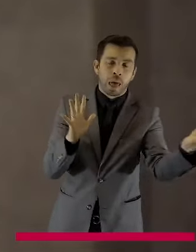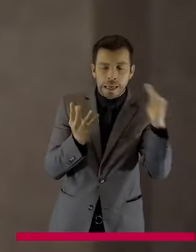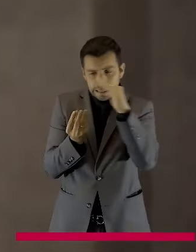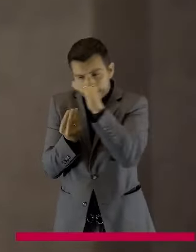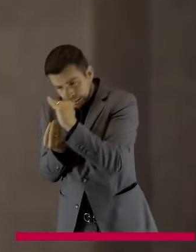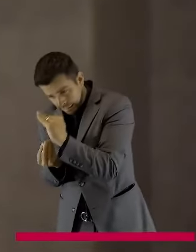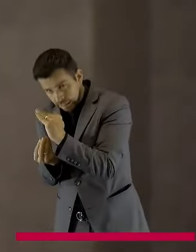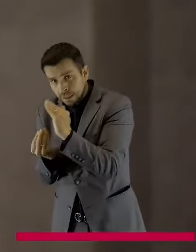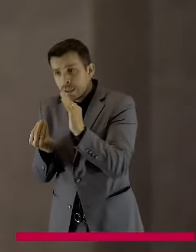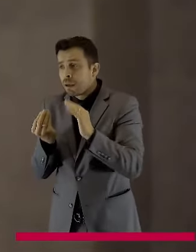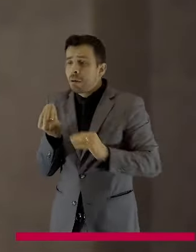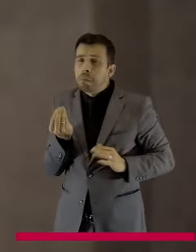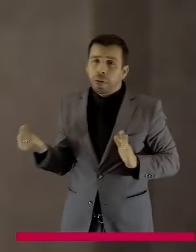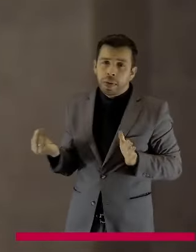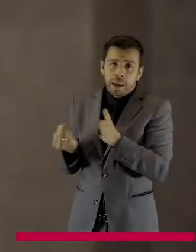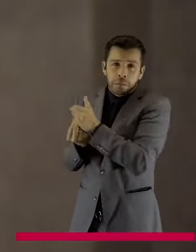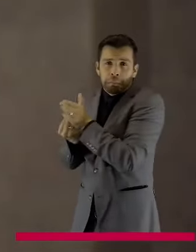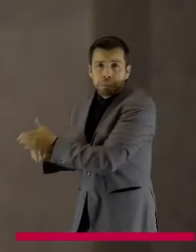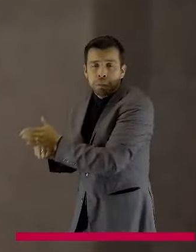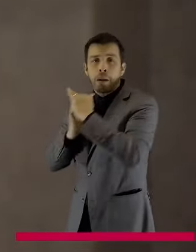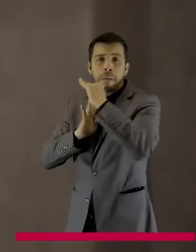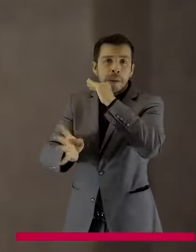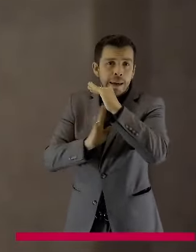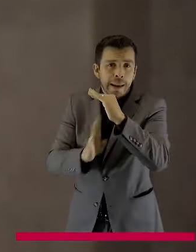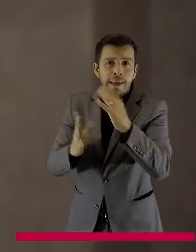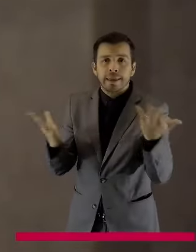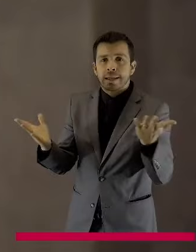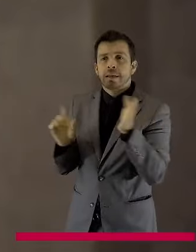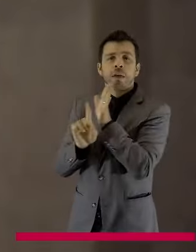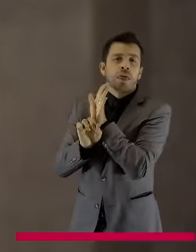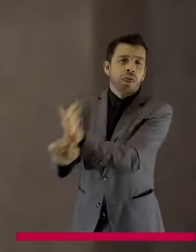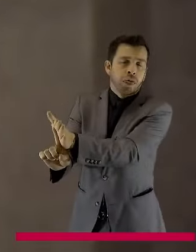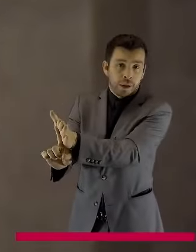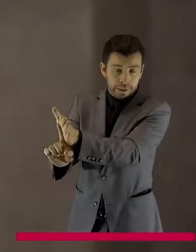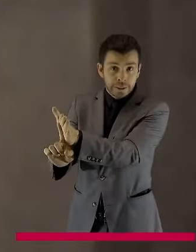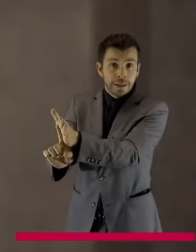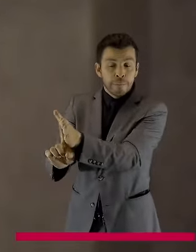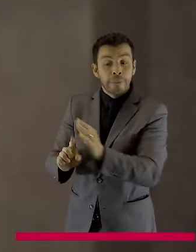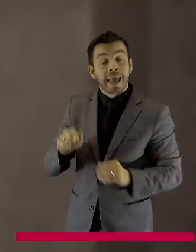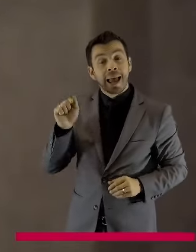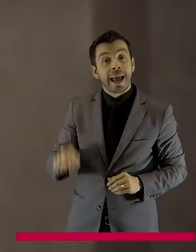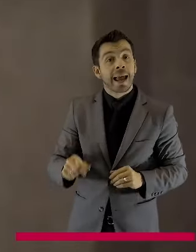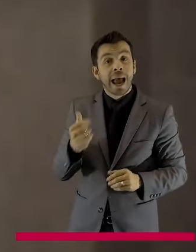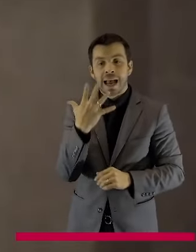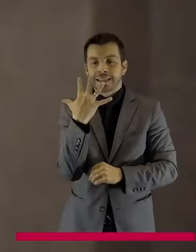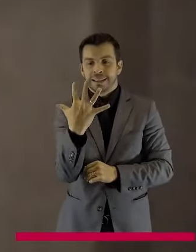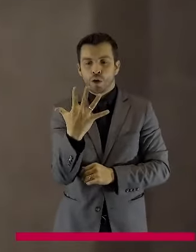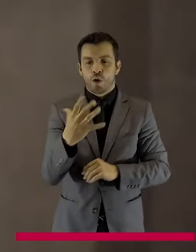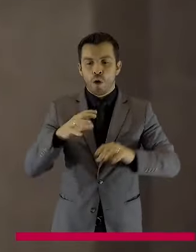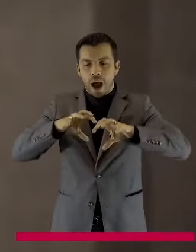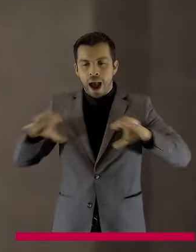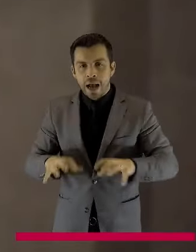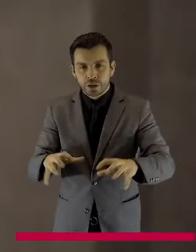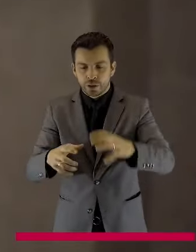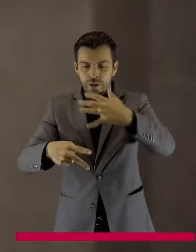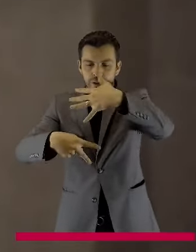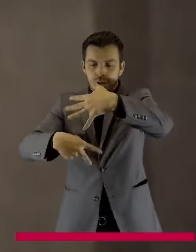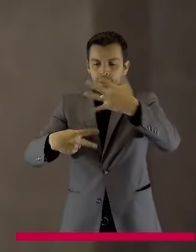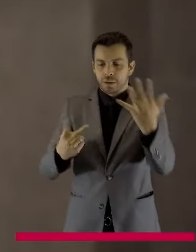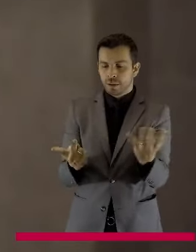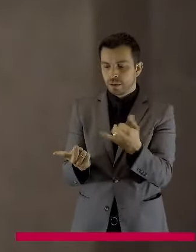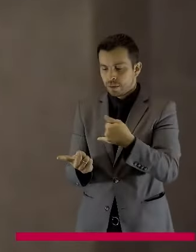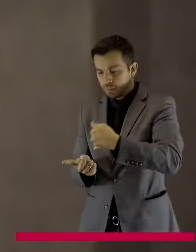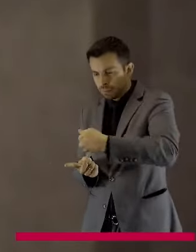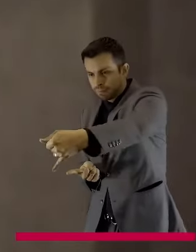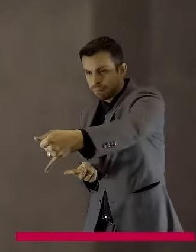confinadas, migrantes, en asilo. Hemos definido 5 acciones en cargo del Ministerio